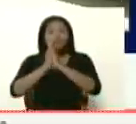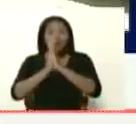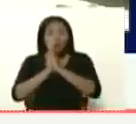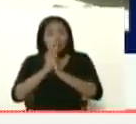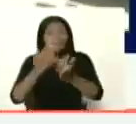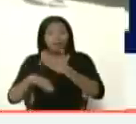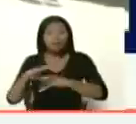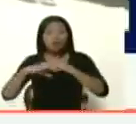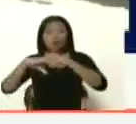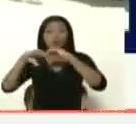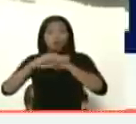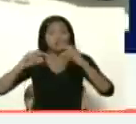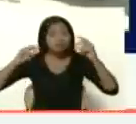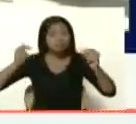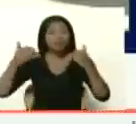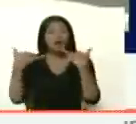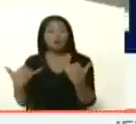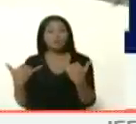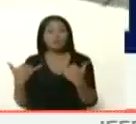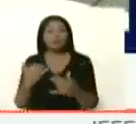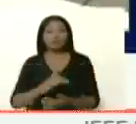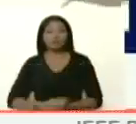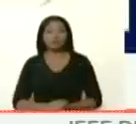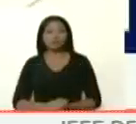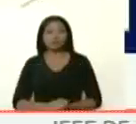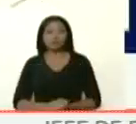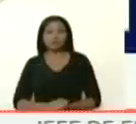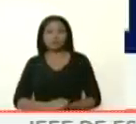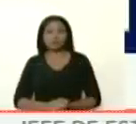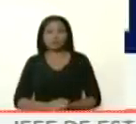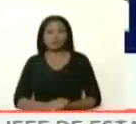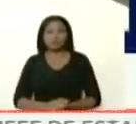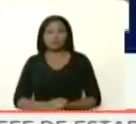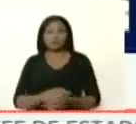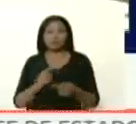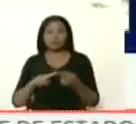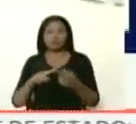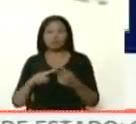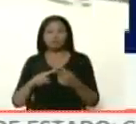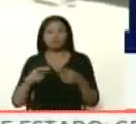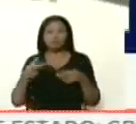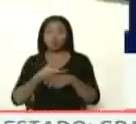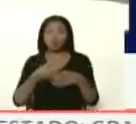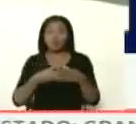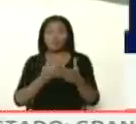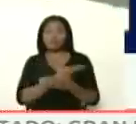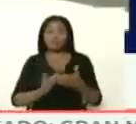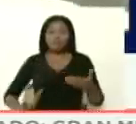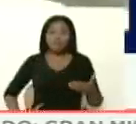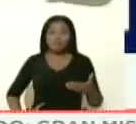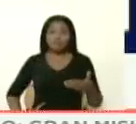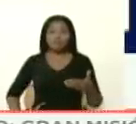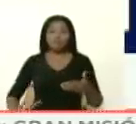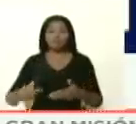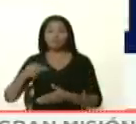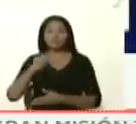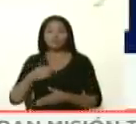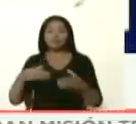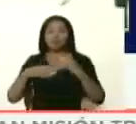los autobuses de inmediato. Graciliano Ruiz Gamboa, general de brigada, presidente del CICSA.